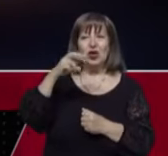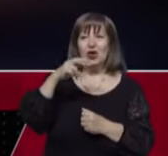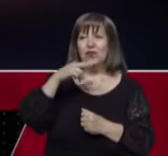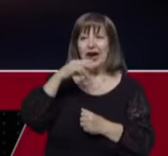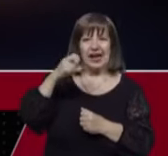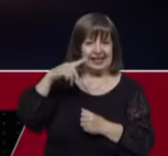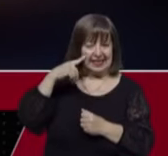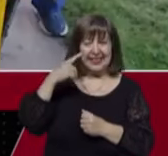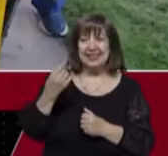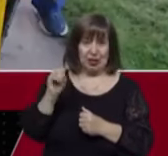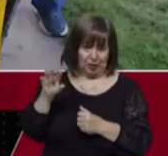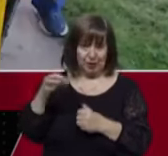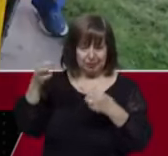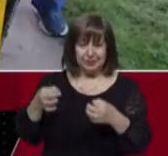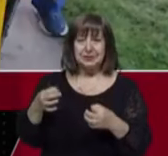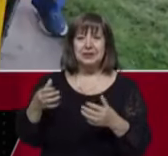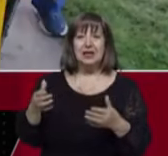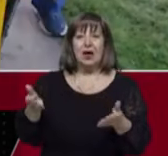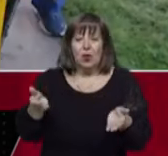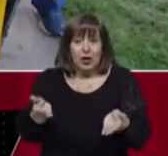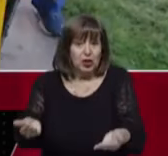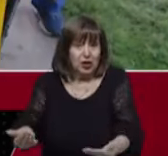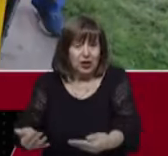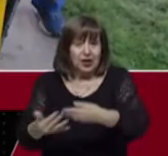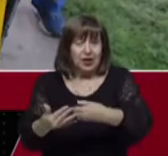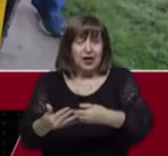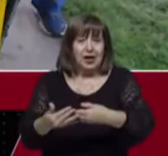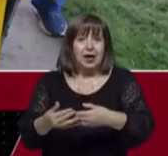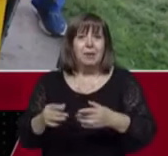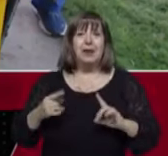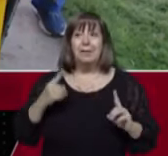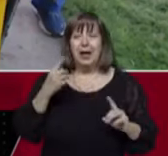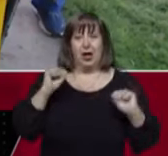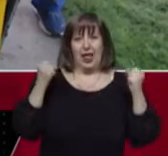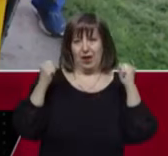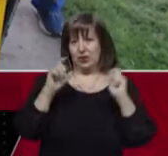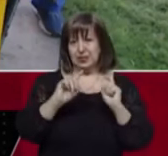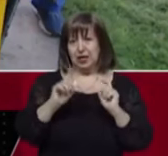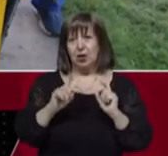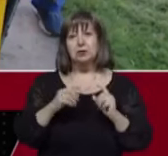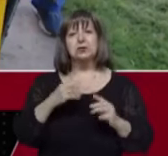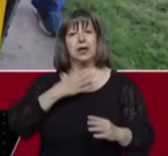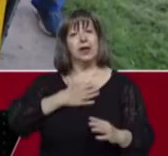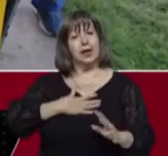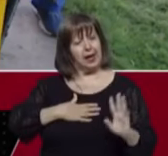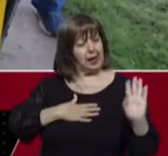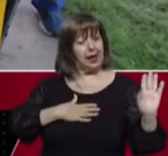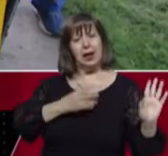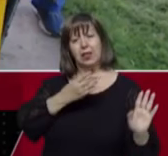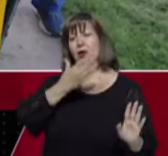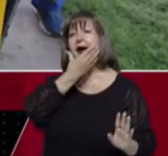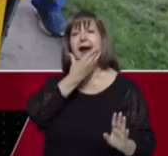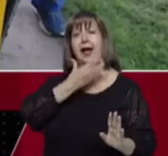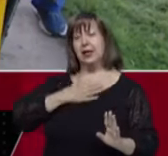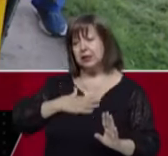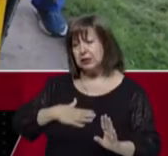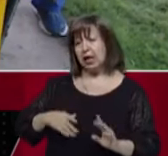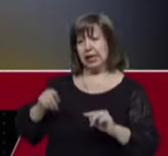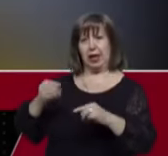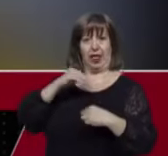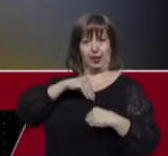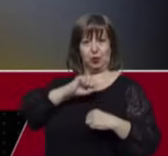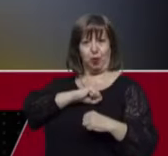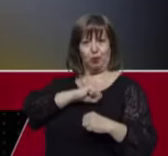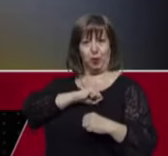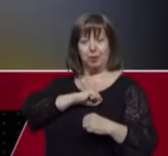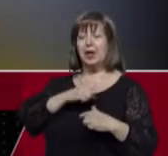mamá. En el momento tratábamos de no ponernos nerviosos y poder ayudar a la mamá, contenerla, al igual que el papá,